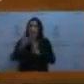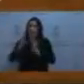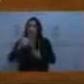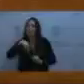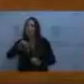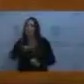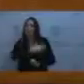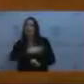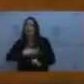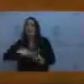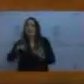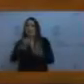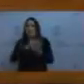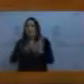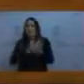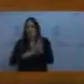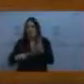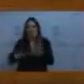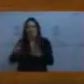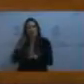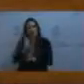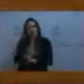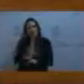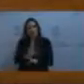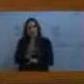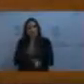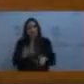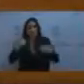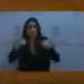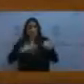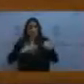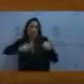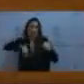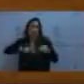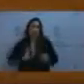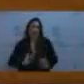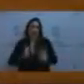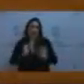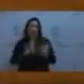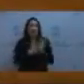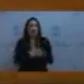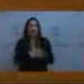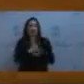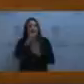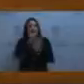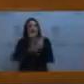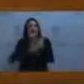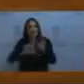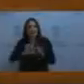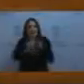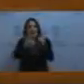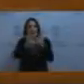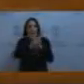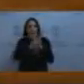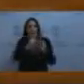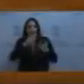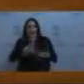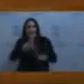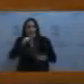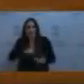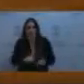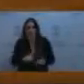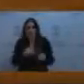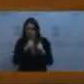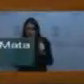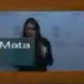las medidas que se deberían de adoptar dentro de nuestras competencias. Es decir, medidas en leyes con vigencia en Asturias. Y para ello hay un principio